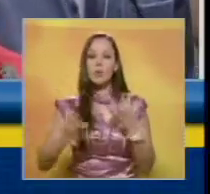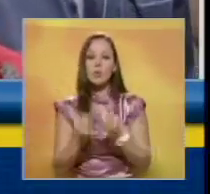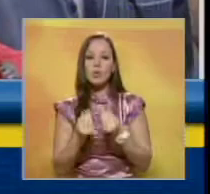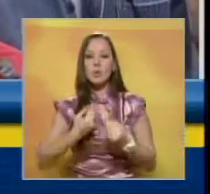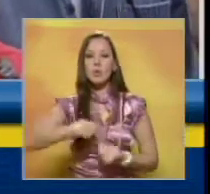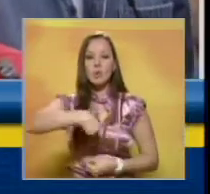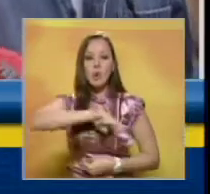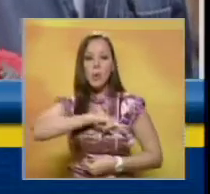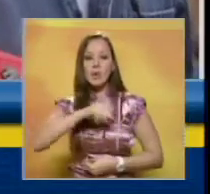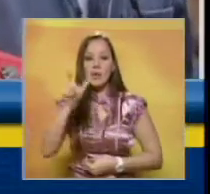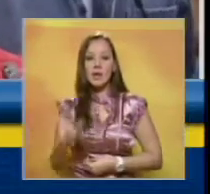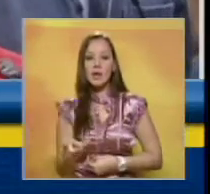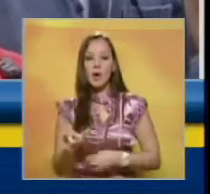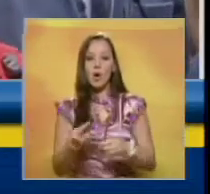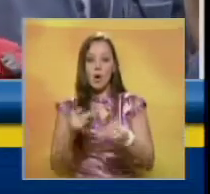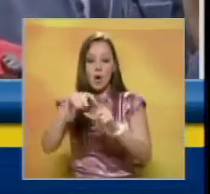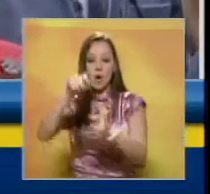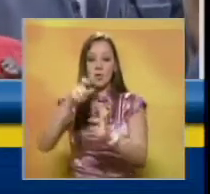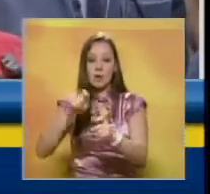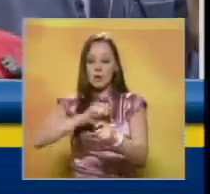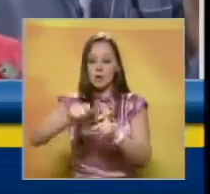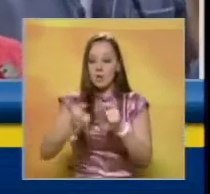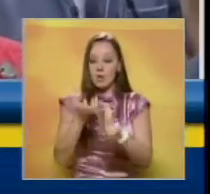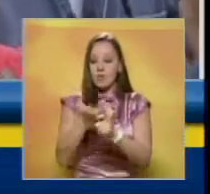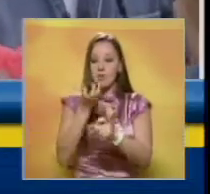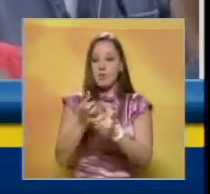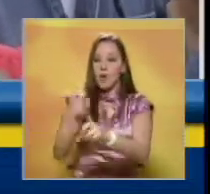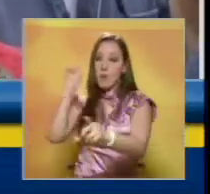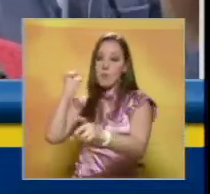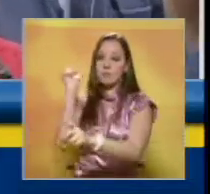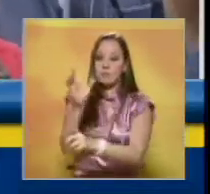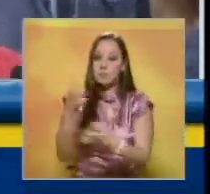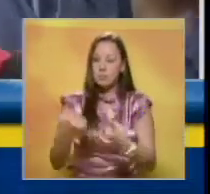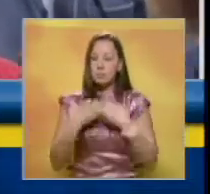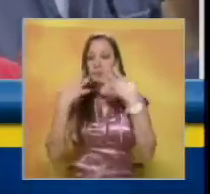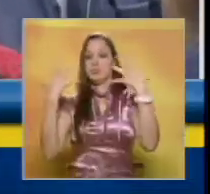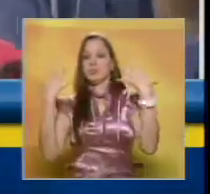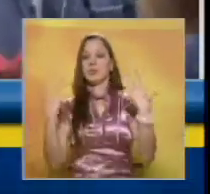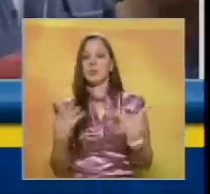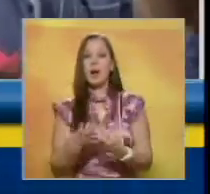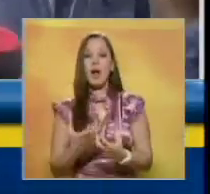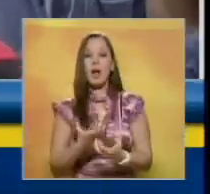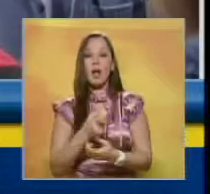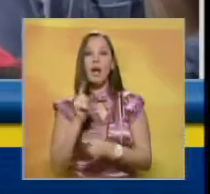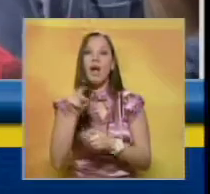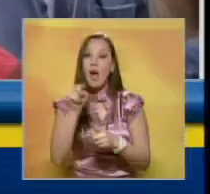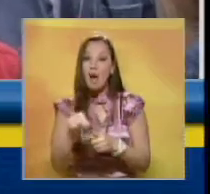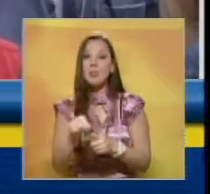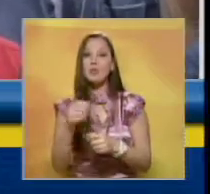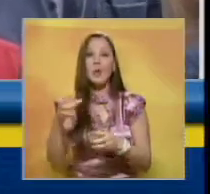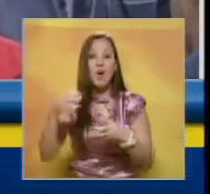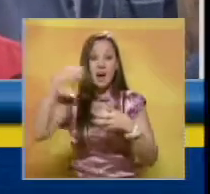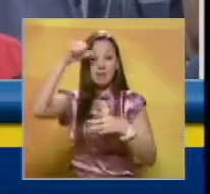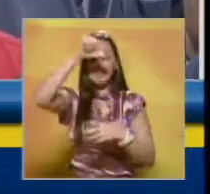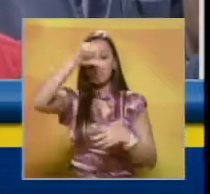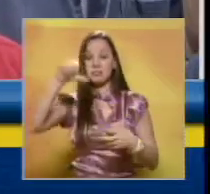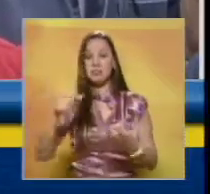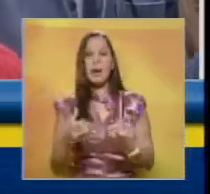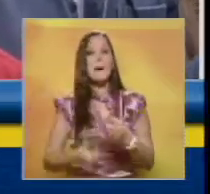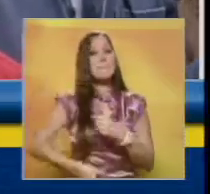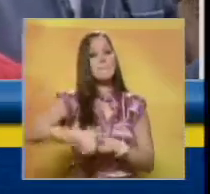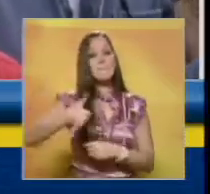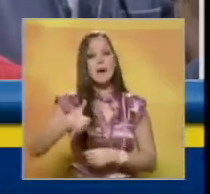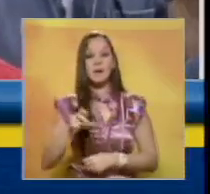Millán, donde le encendieron una molotov, donde Jonathan Jiménez, donde le encendieron una molotov, lo encendieron en gasolina. Son más de